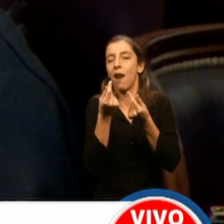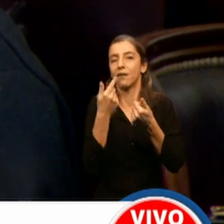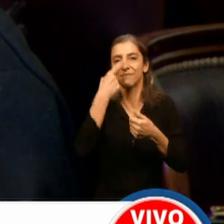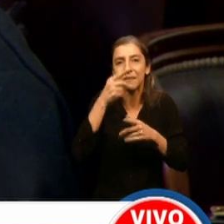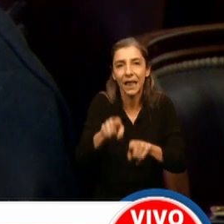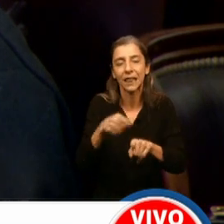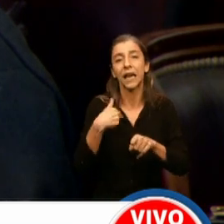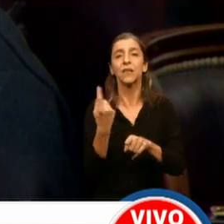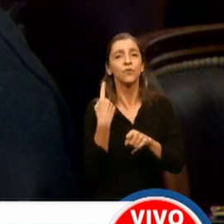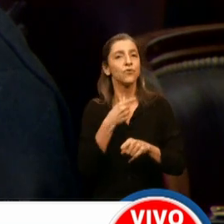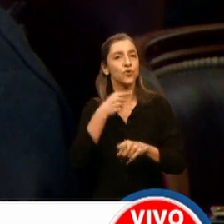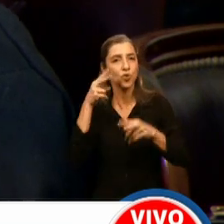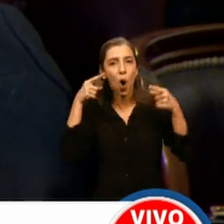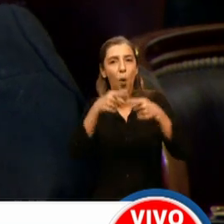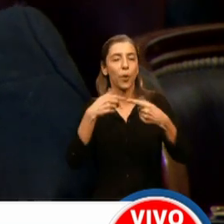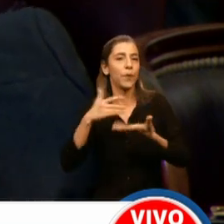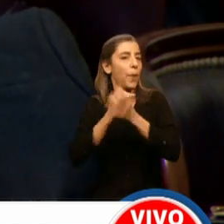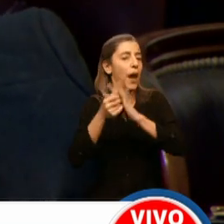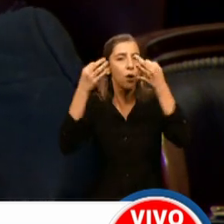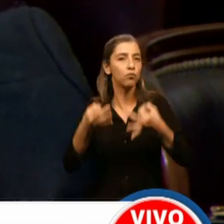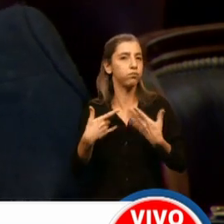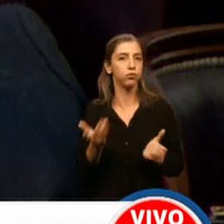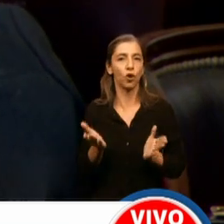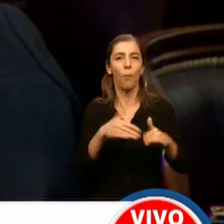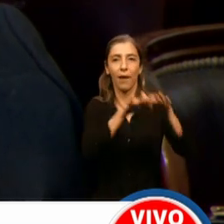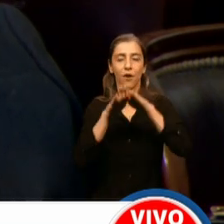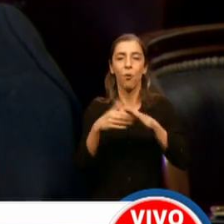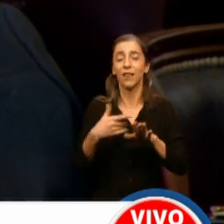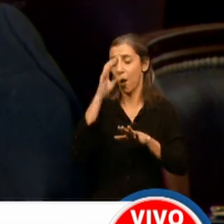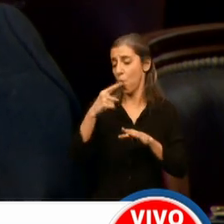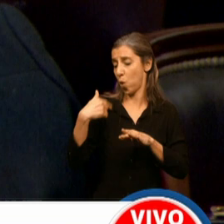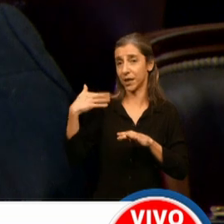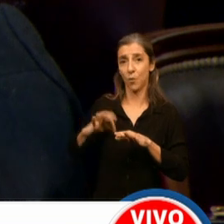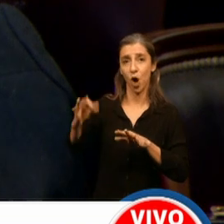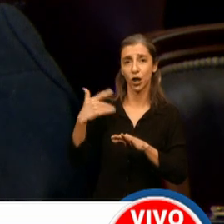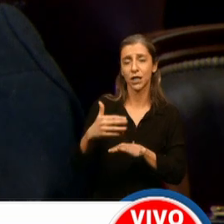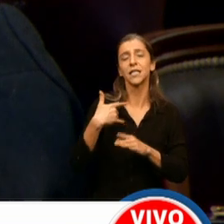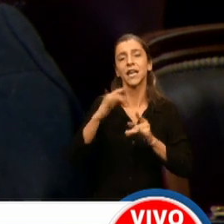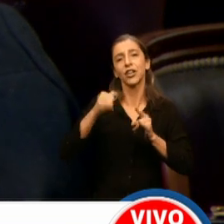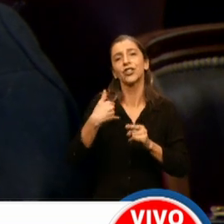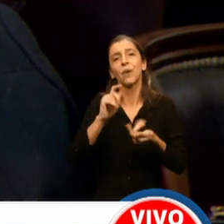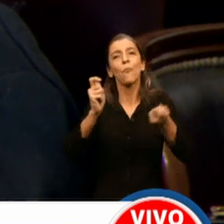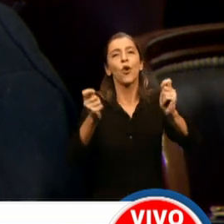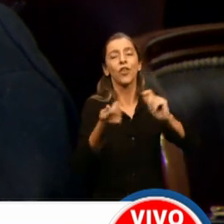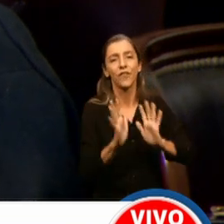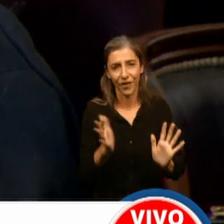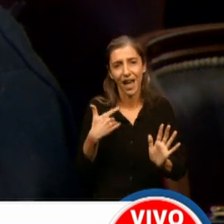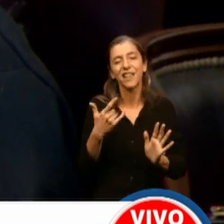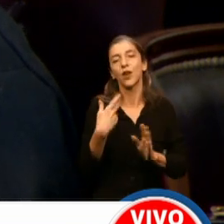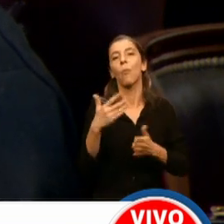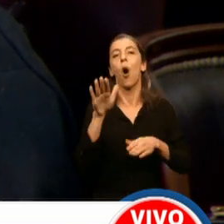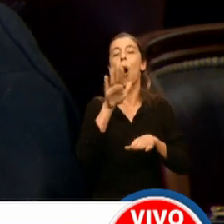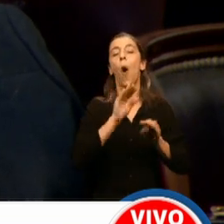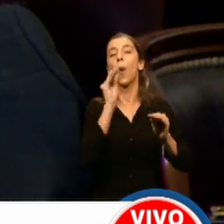aunque vale admitir que en los últimos años han perdido la sutileza y los modos desapercibidos en los que se contaban